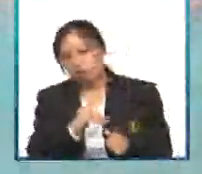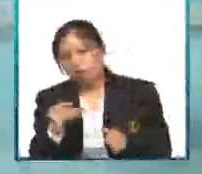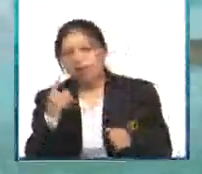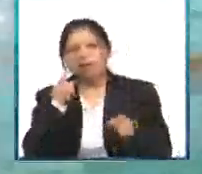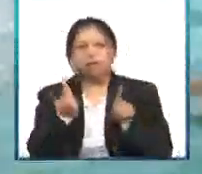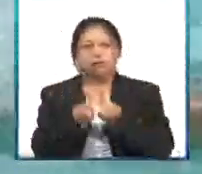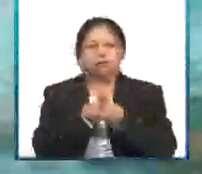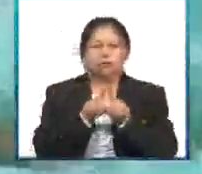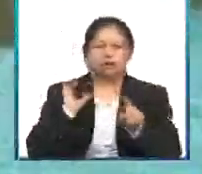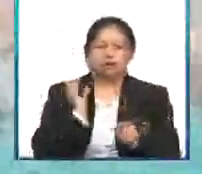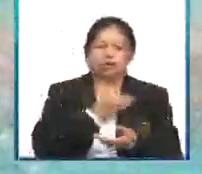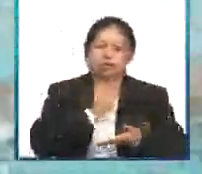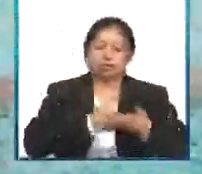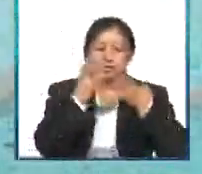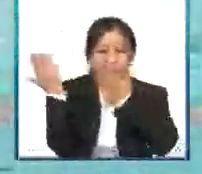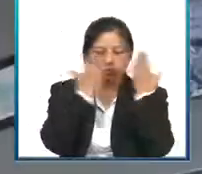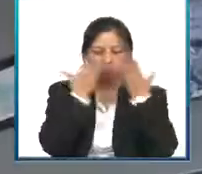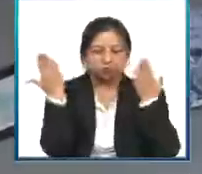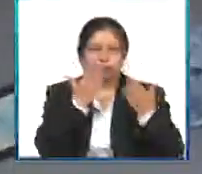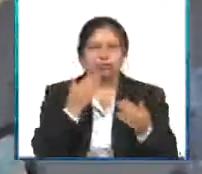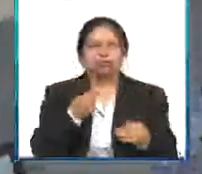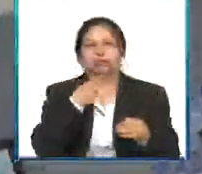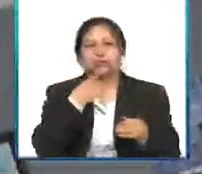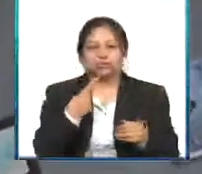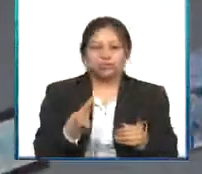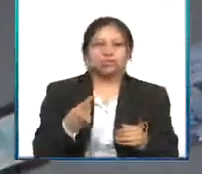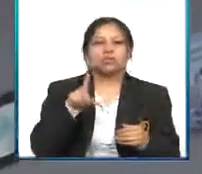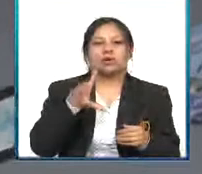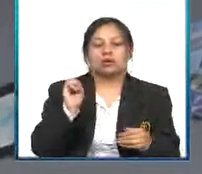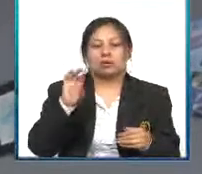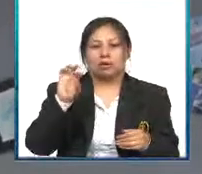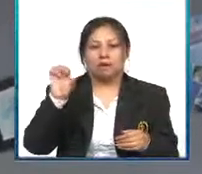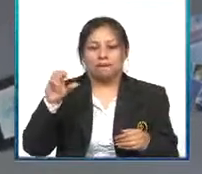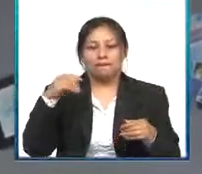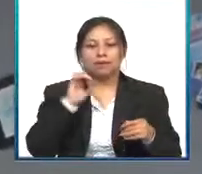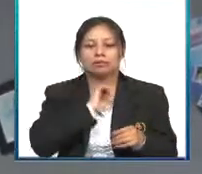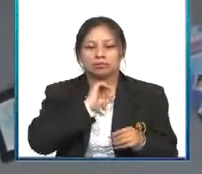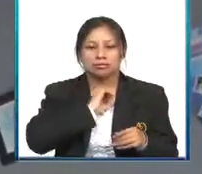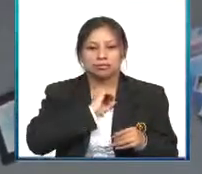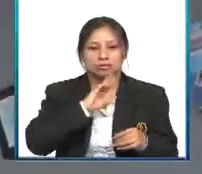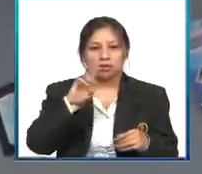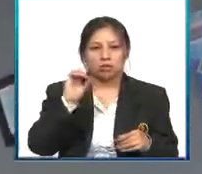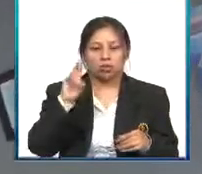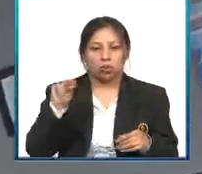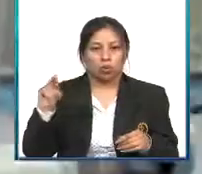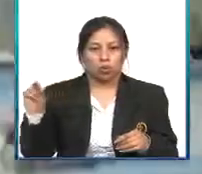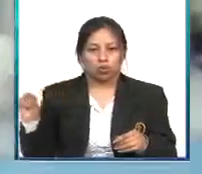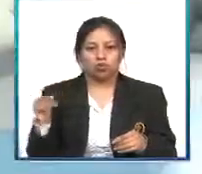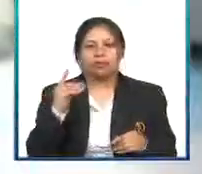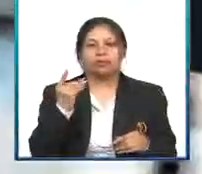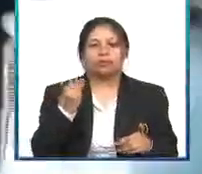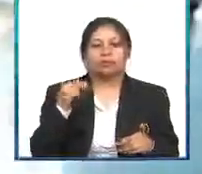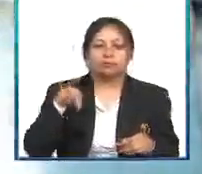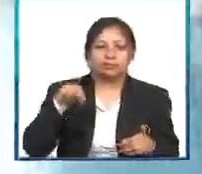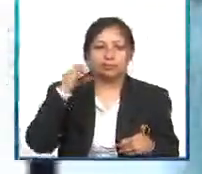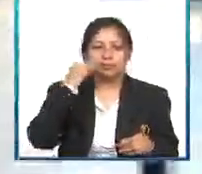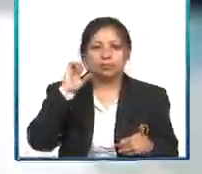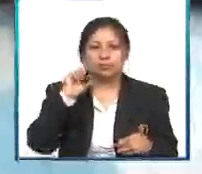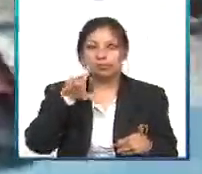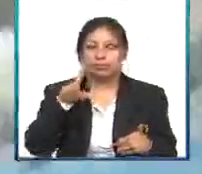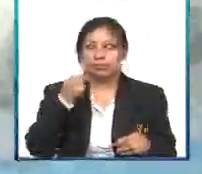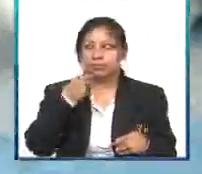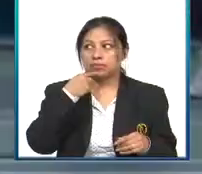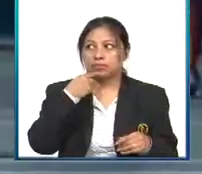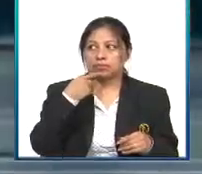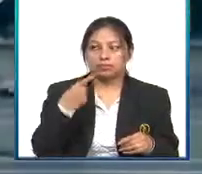el Congreso de la República. Los estudiantes son Dali Yasmín López Jiménez, ganadora de la medalla de oro, Yaret Daniel García Méndez, quien obtuvo la